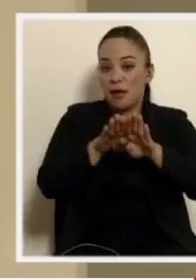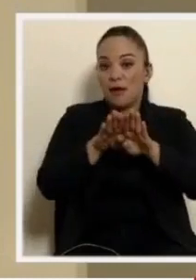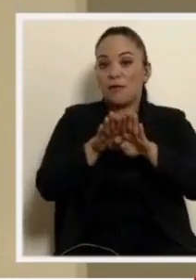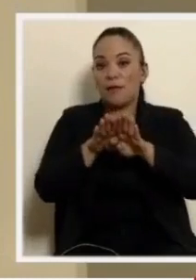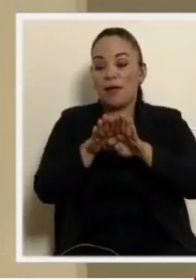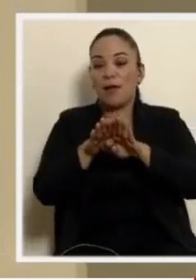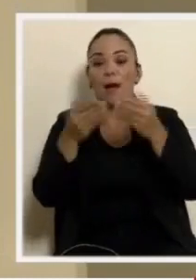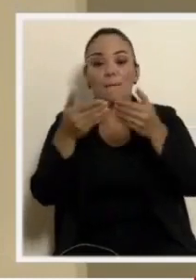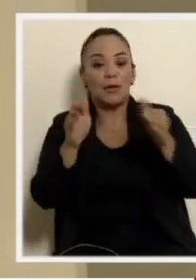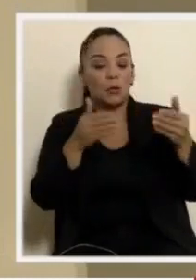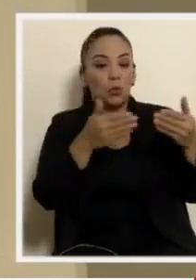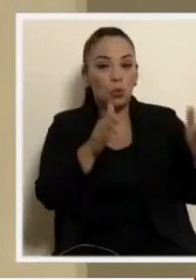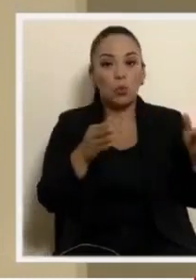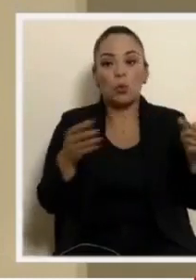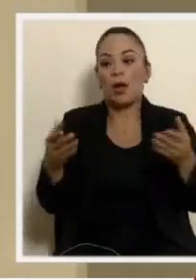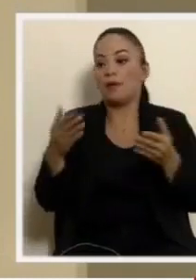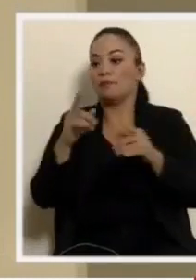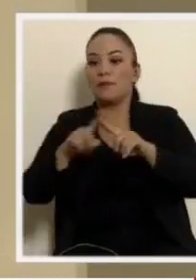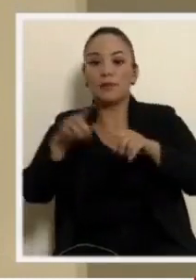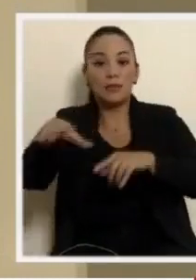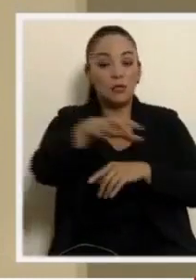cantones, pueden visitar el sitio